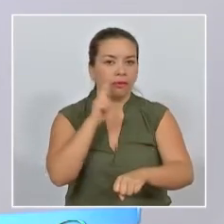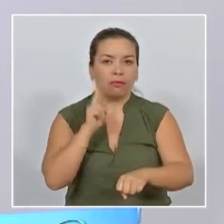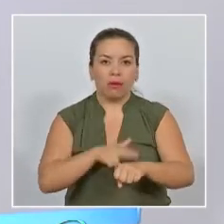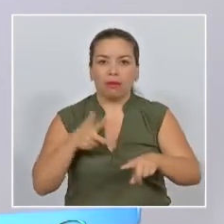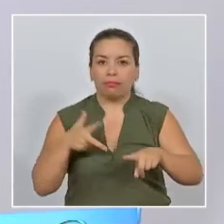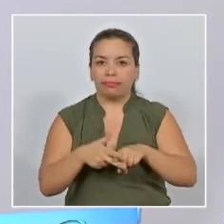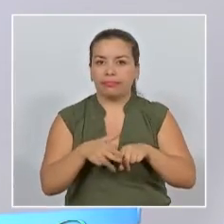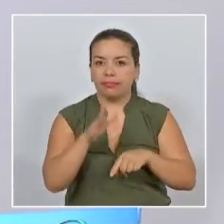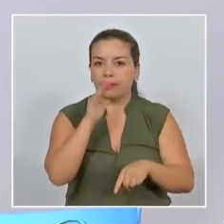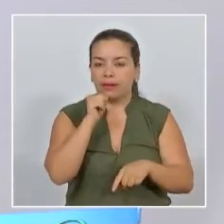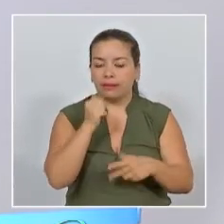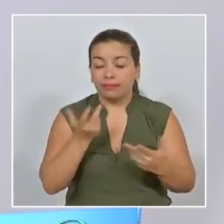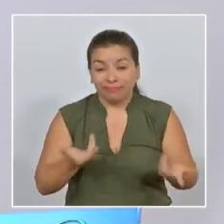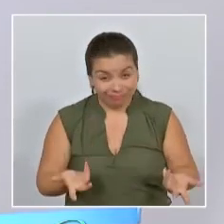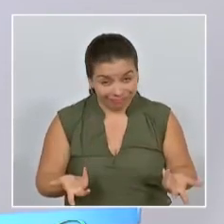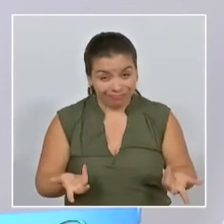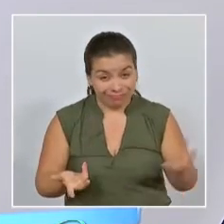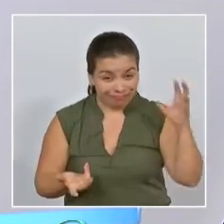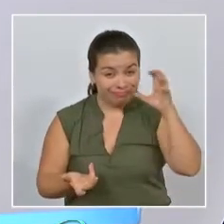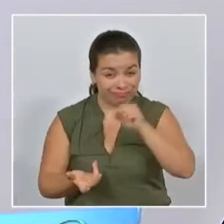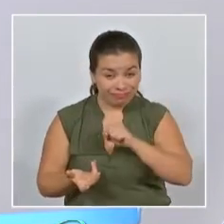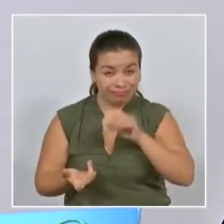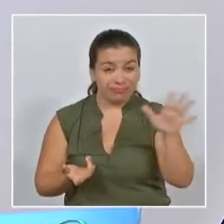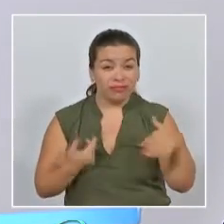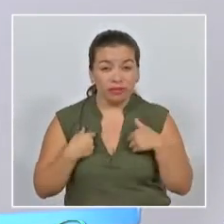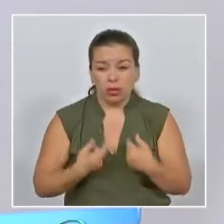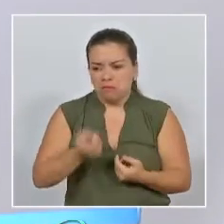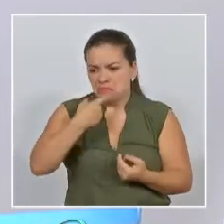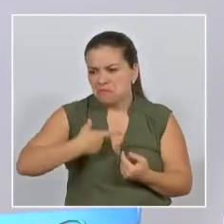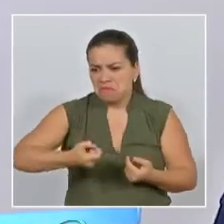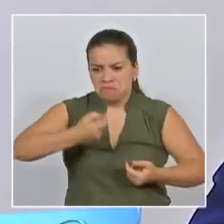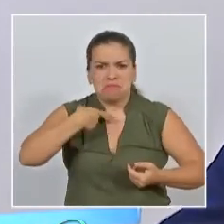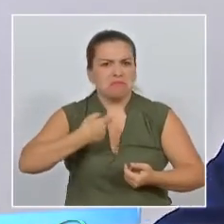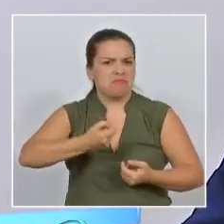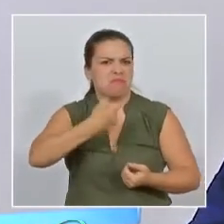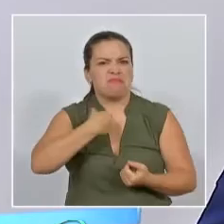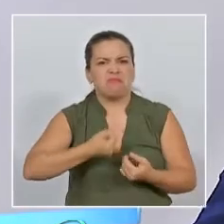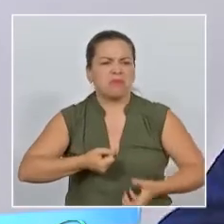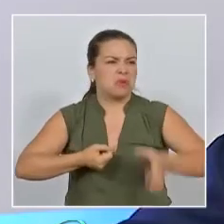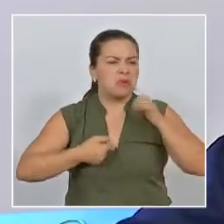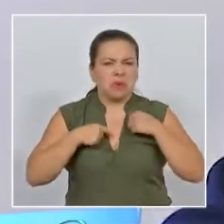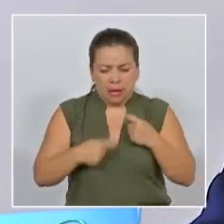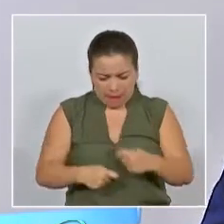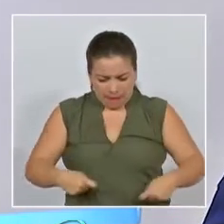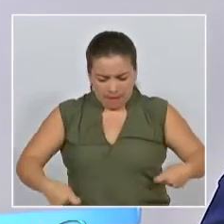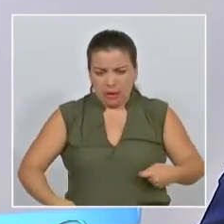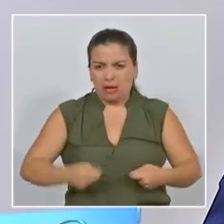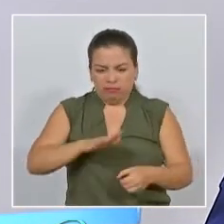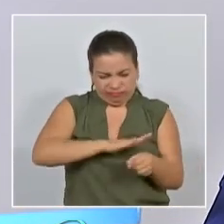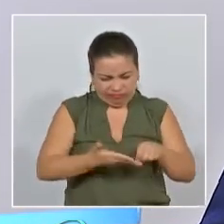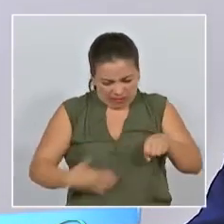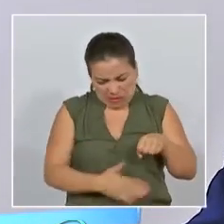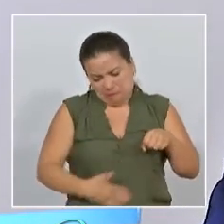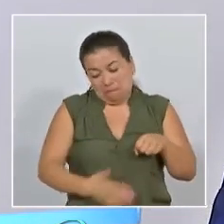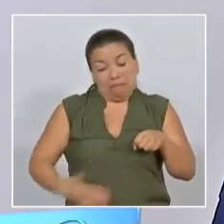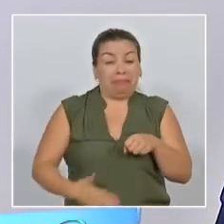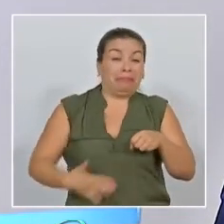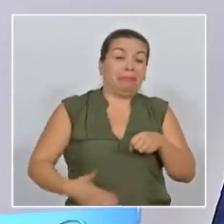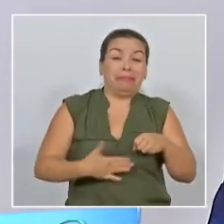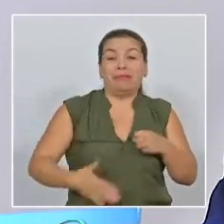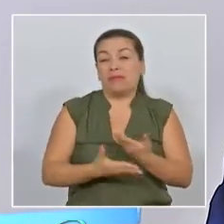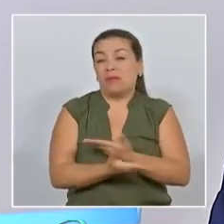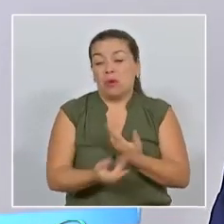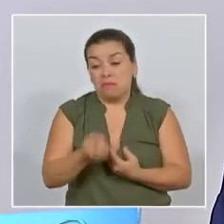Entonces miren que no es osteomielitis, antibióticos y antibióticos, y entonces culebrilla y úntese antivirales o aplique o